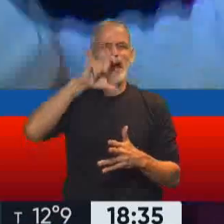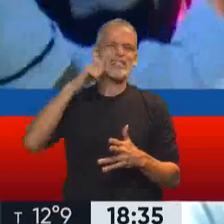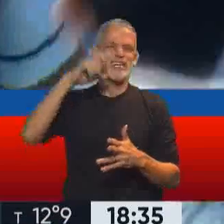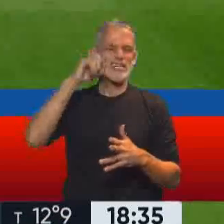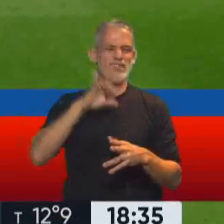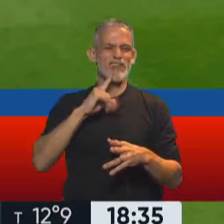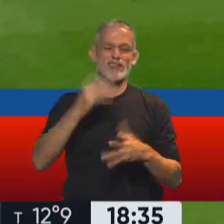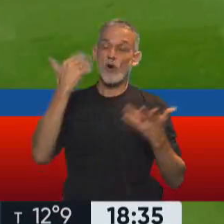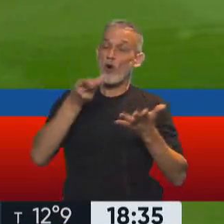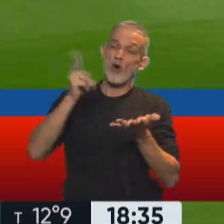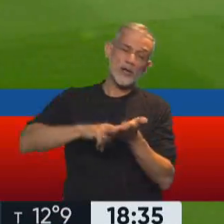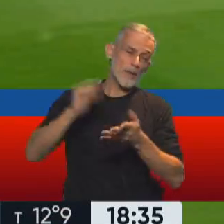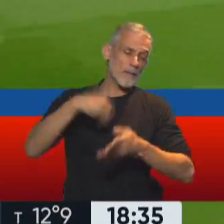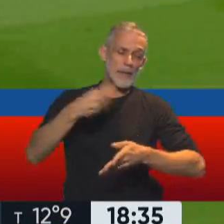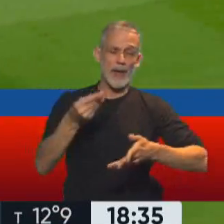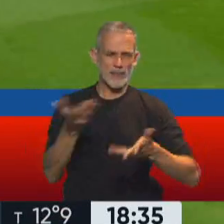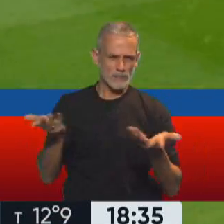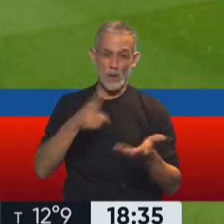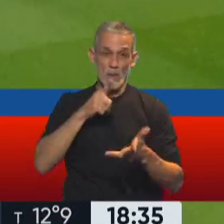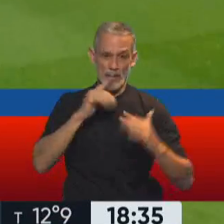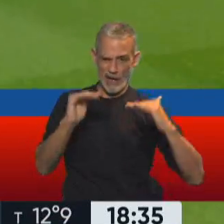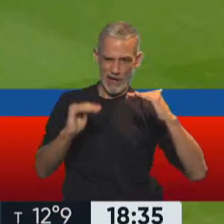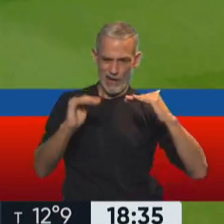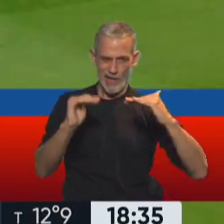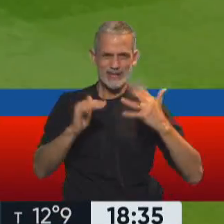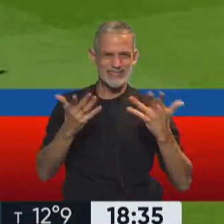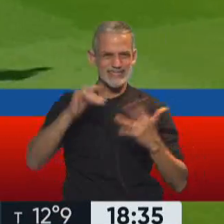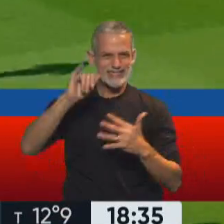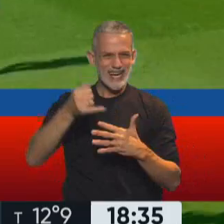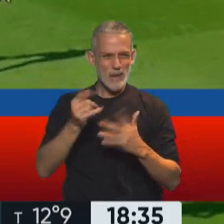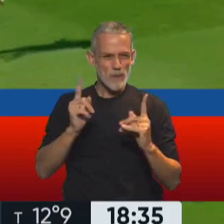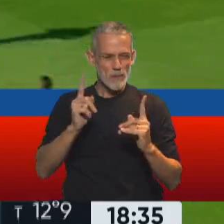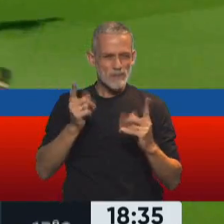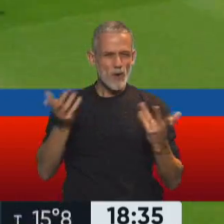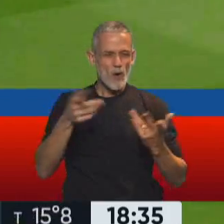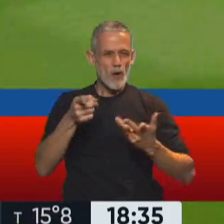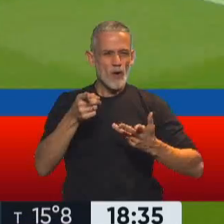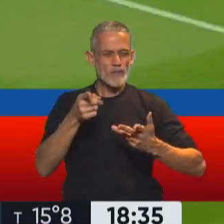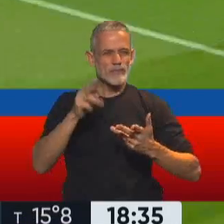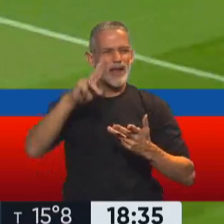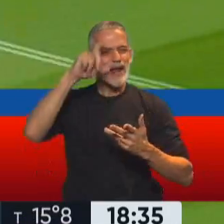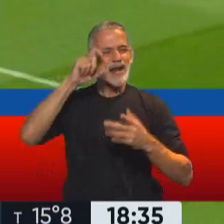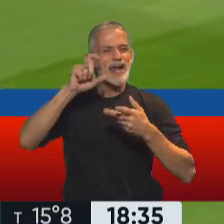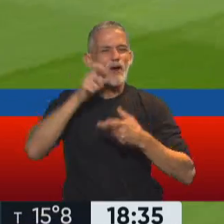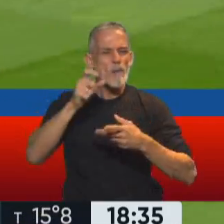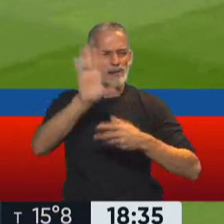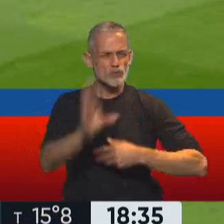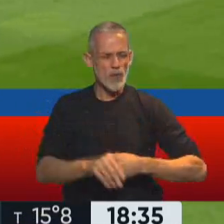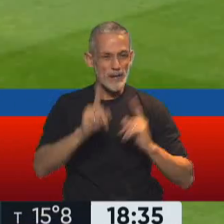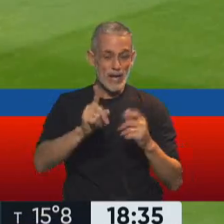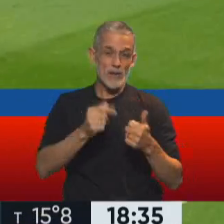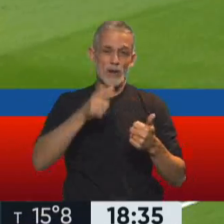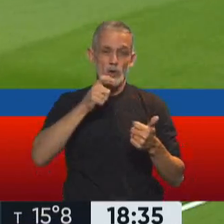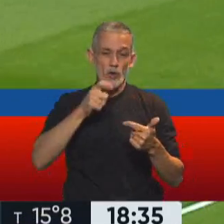cese otra vez va a perder un partido parecía no poderlo acomodar a este campeón que tuvo la recopa sudamericana que tuvo la